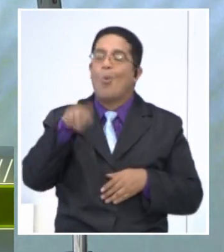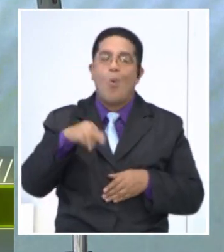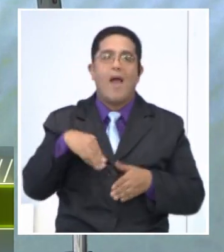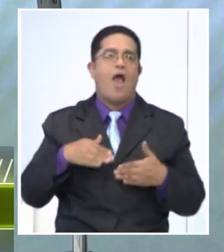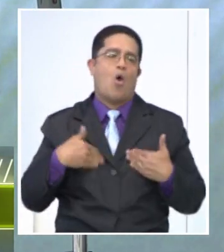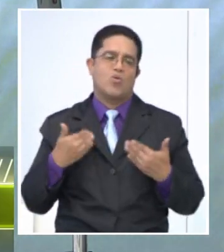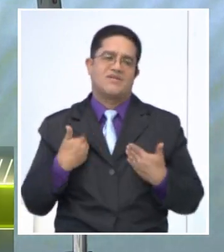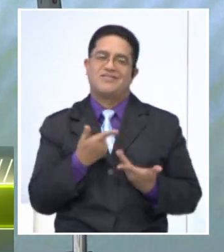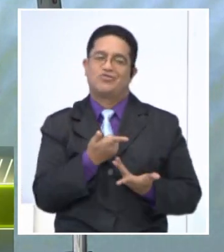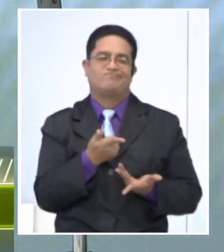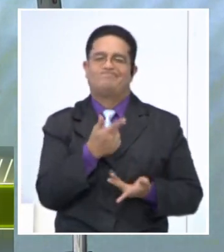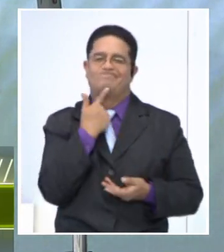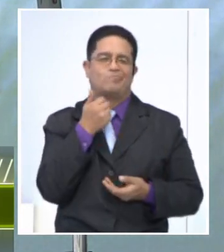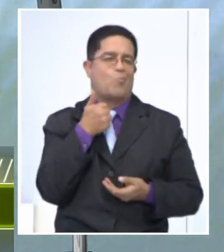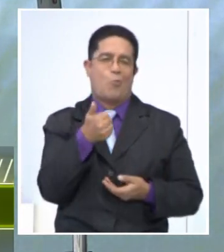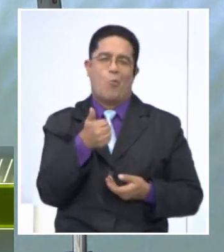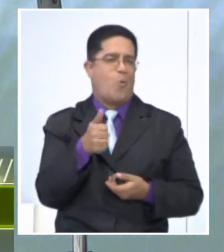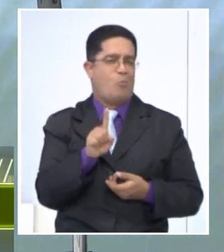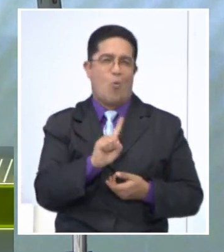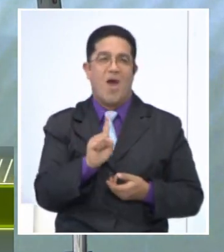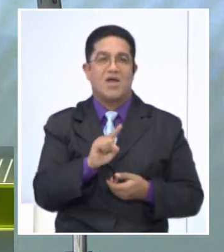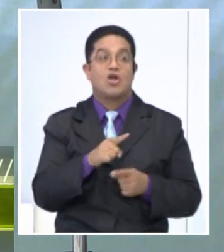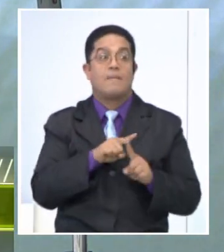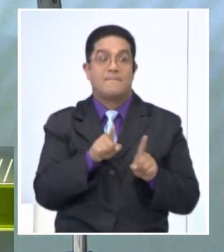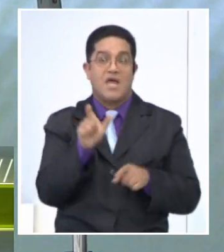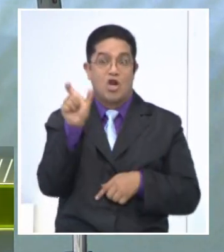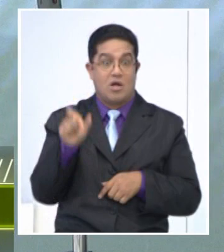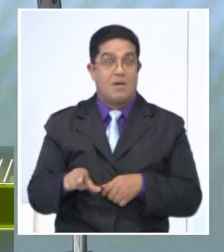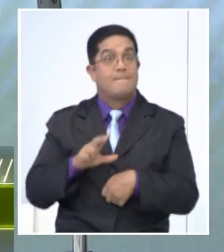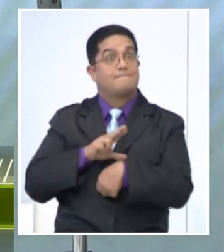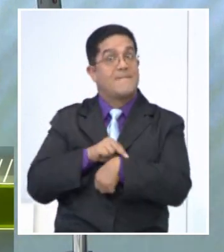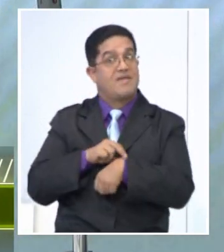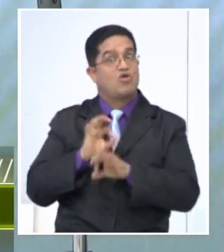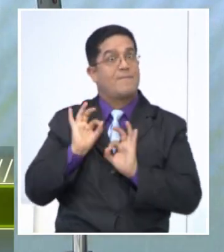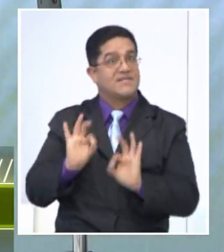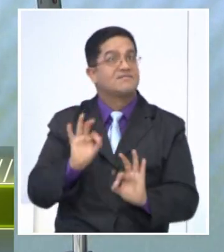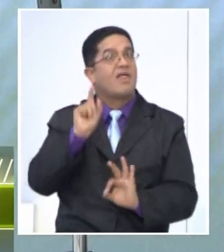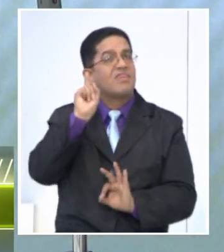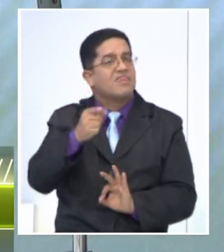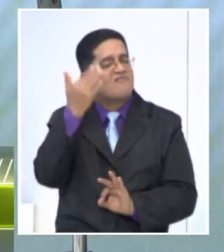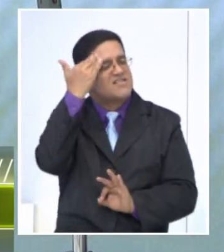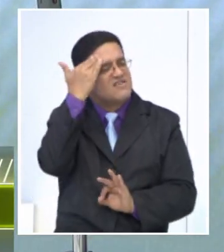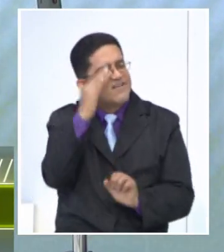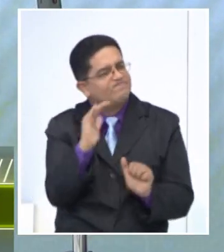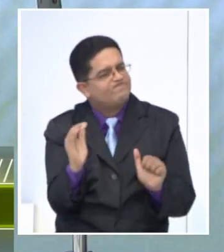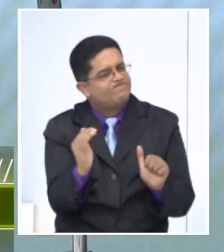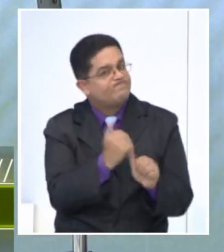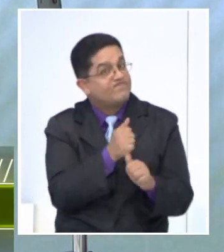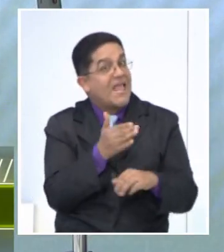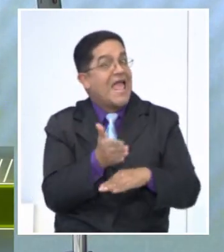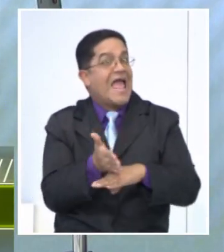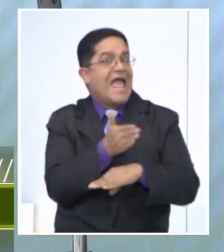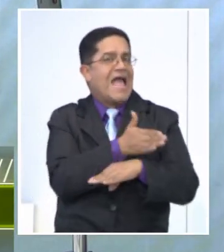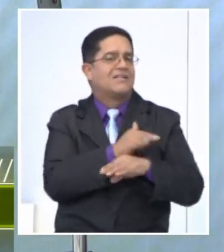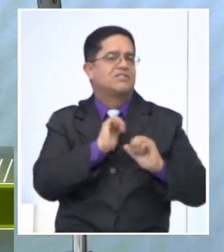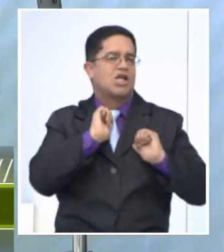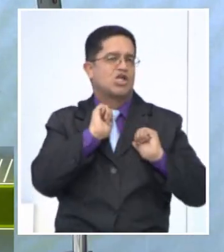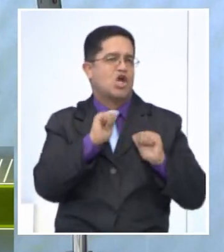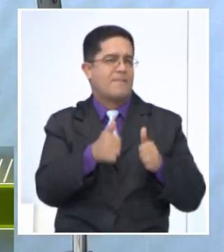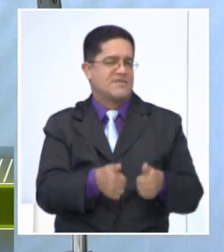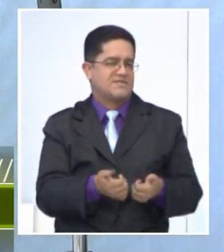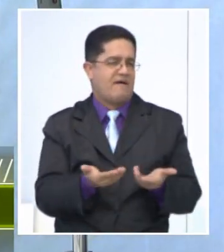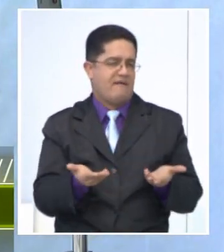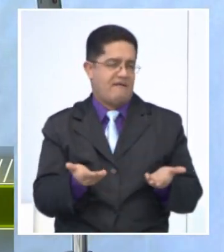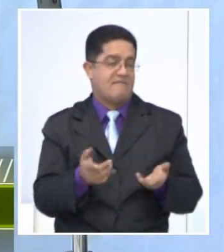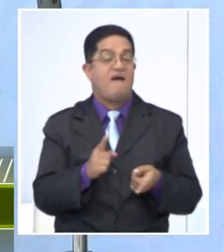ni agradable decírselo al paciente. Pero el médico especialista tiene que saber detectar eso antes de comenzar un procedimiento. Y